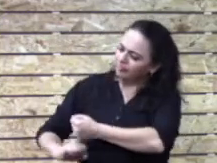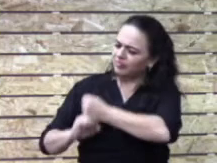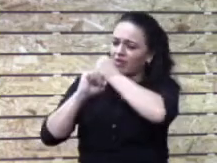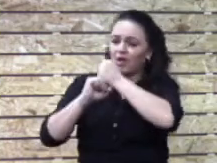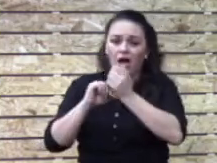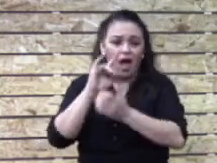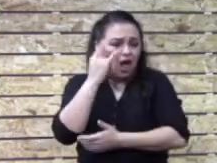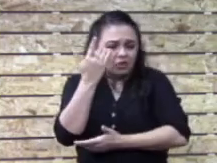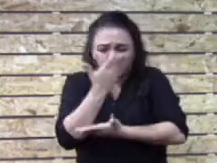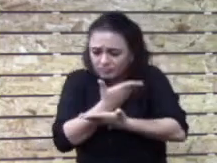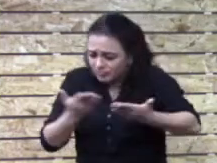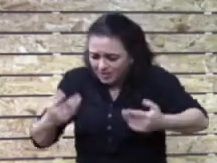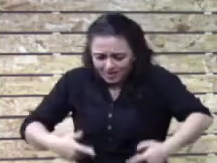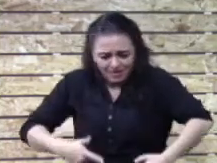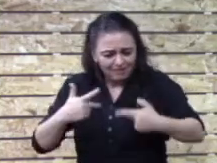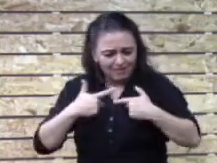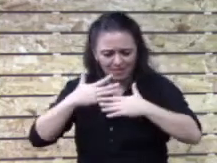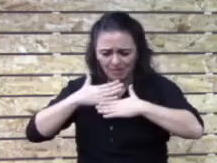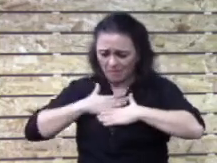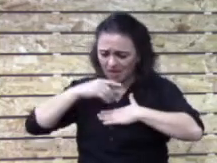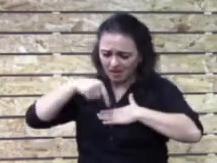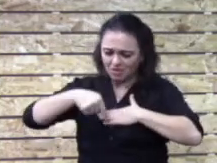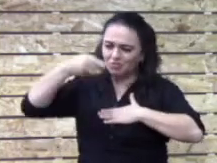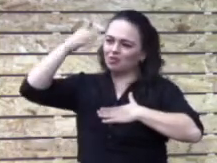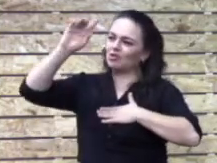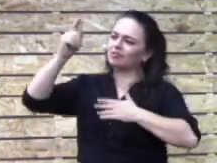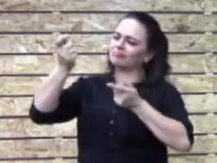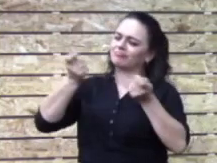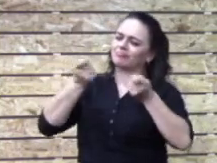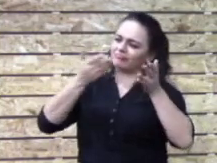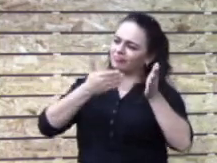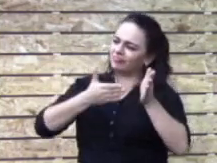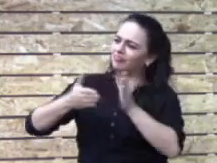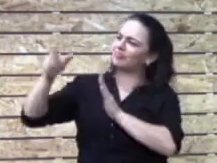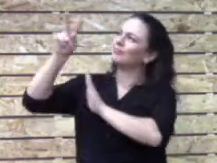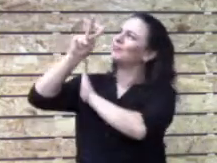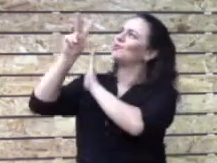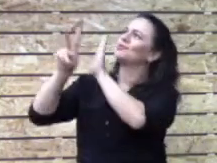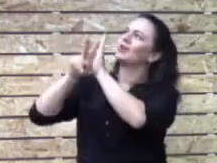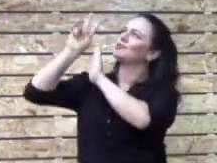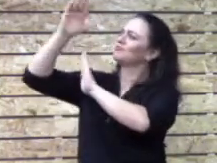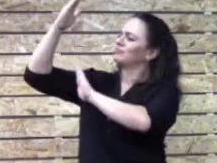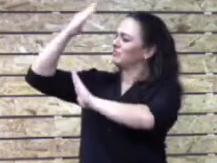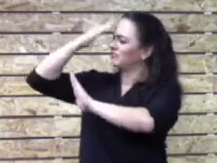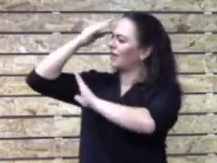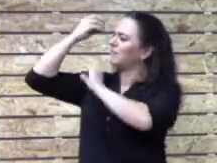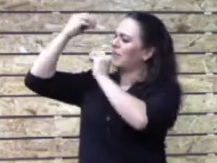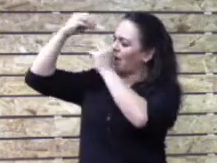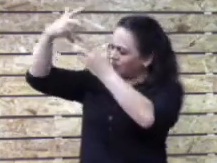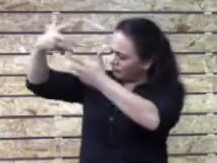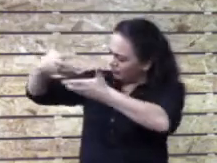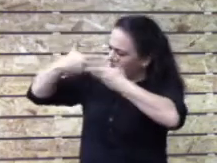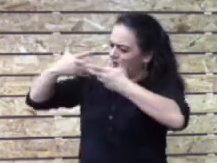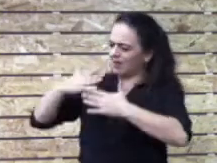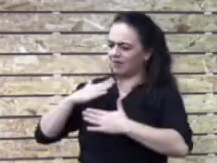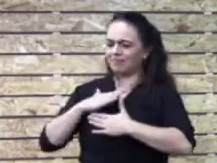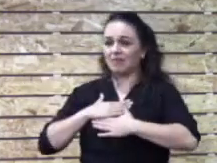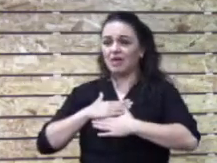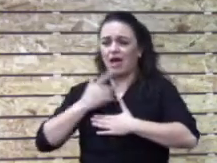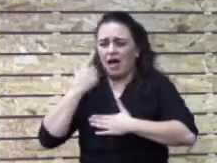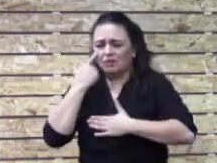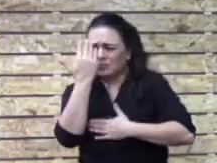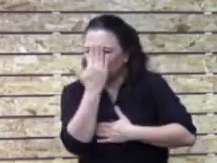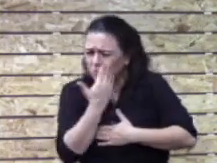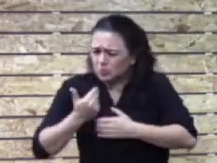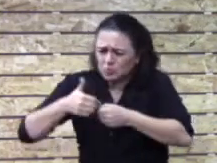aquí, Dios me lo prepara para bien de mí. En mis pruebas duras, Dios me es